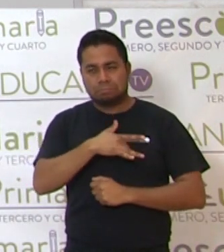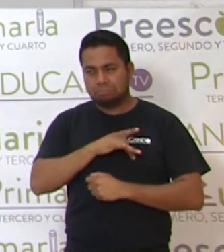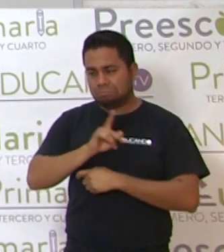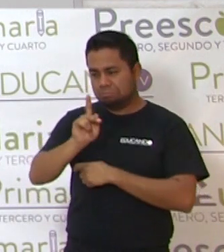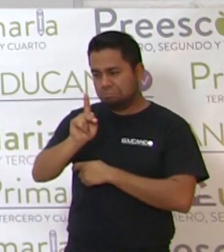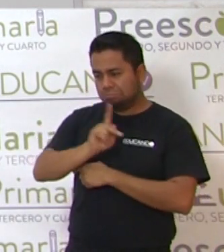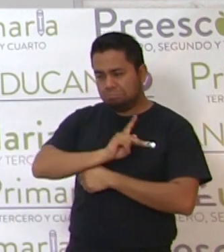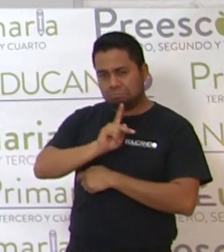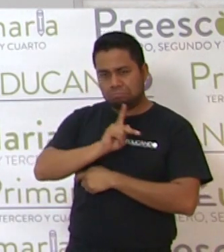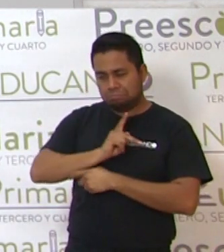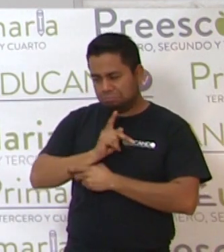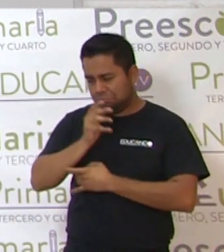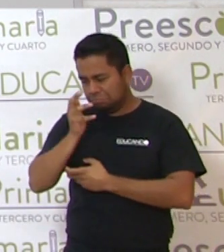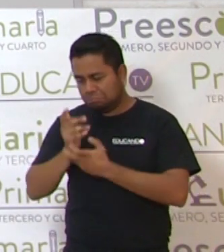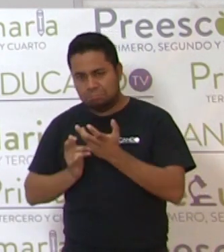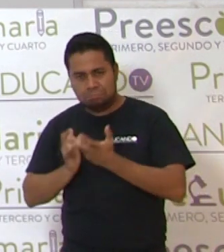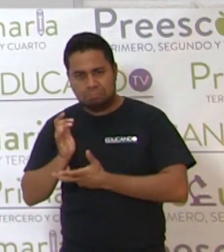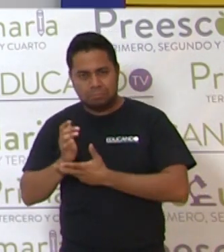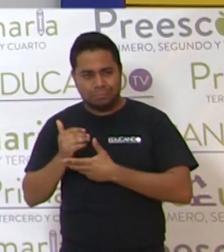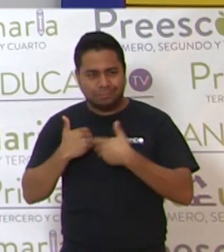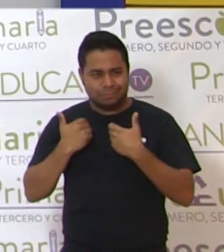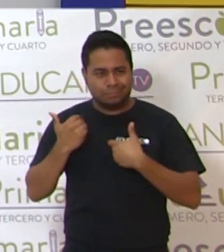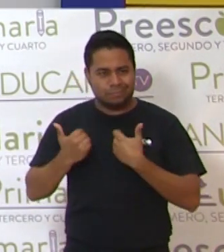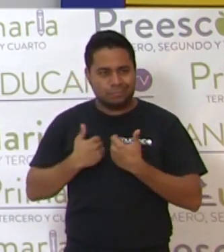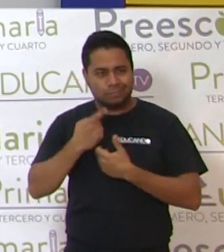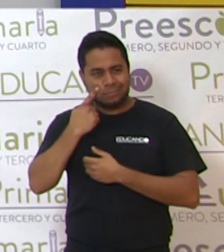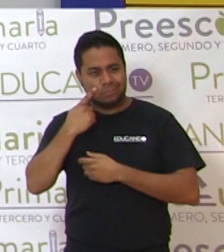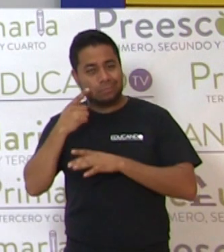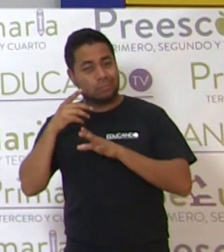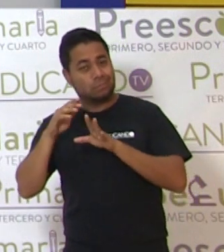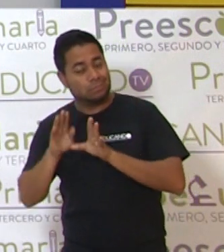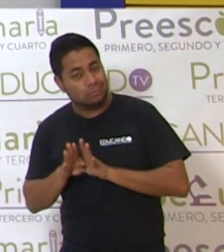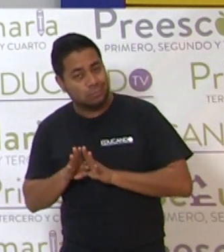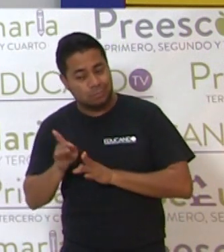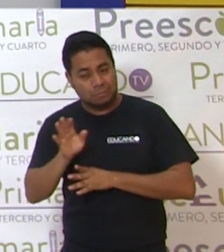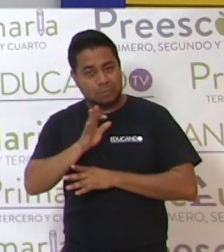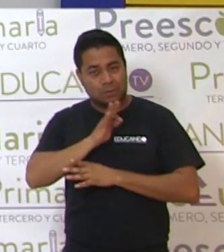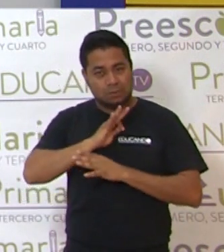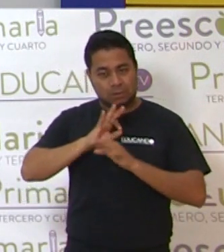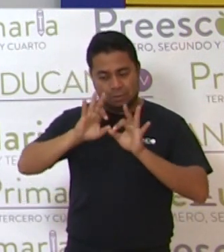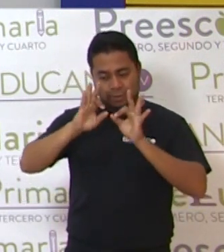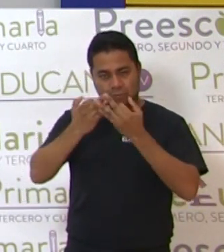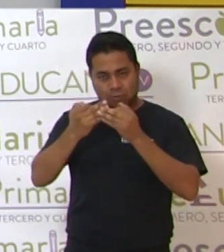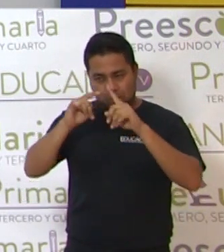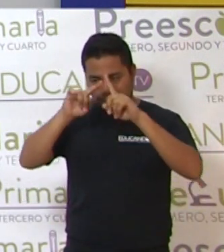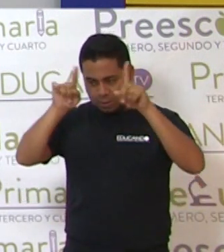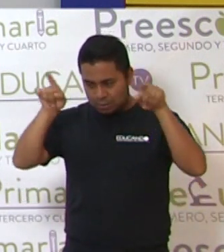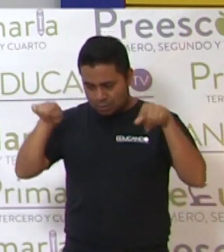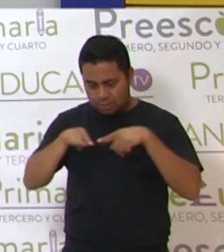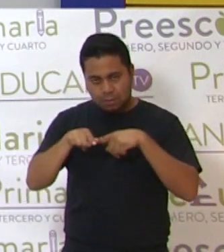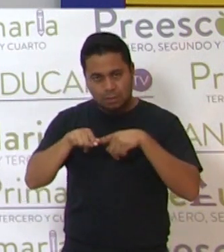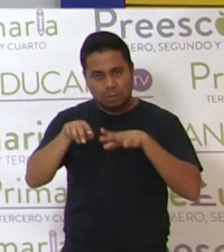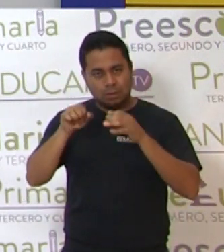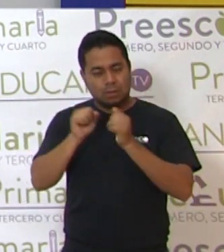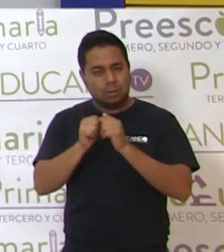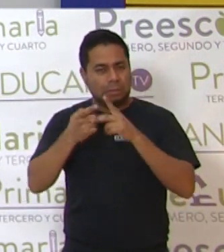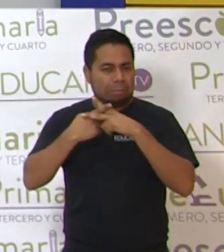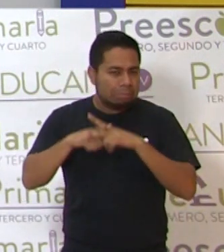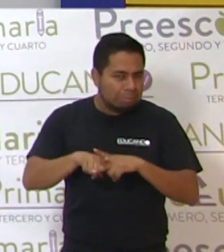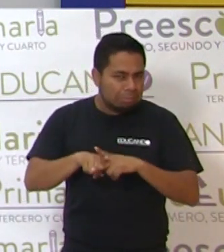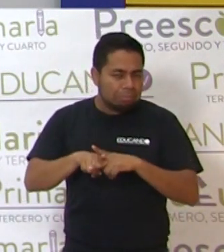una llama divertida. ¿Te das cuenta? ¿Cómo puedes formar una figura a partir de